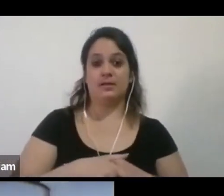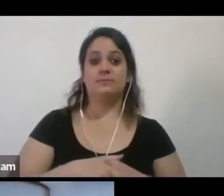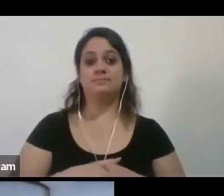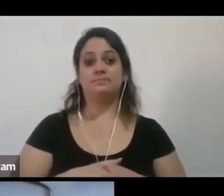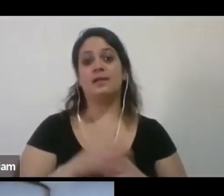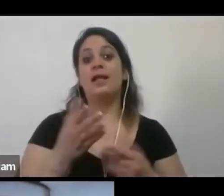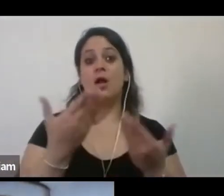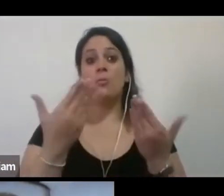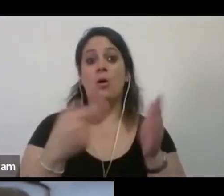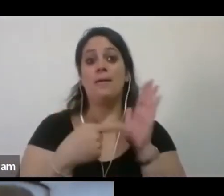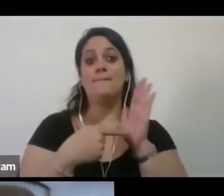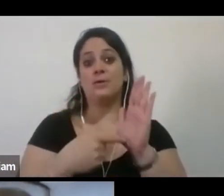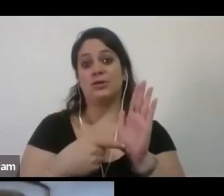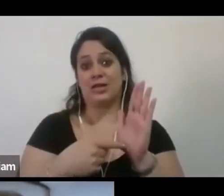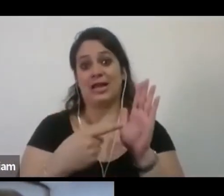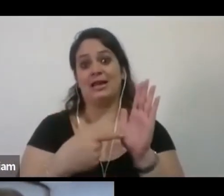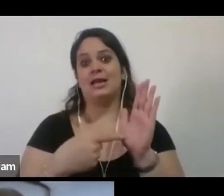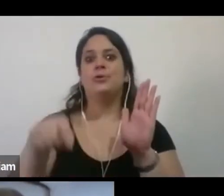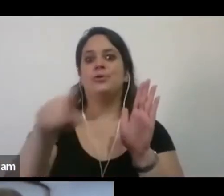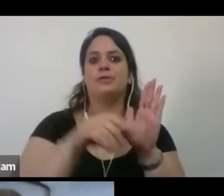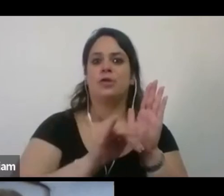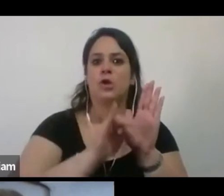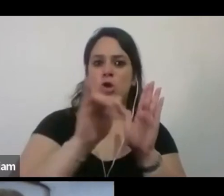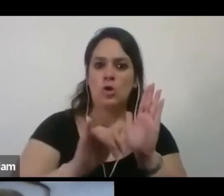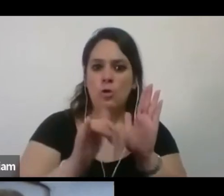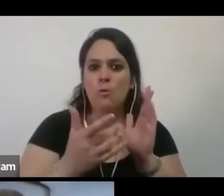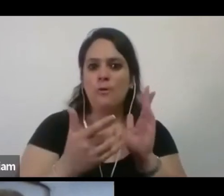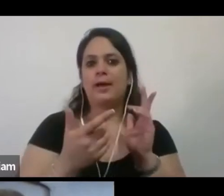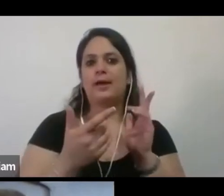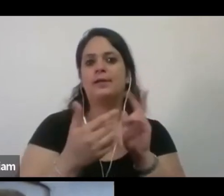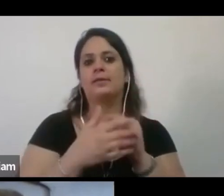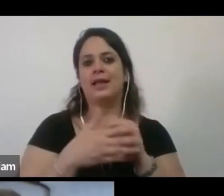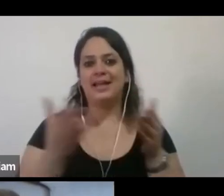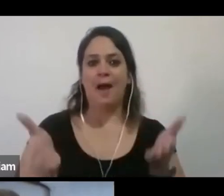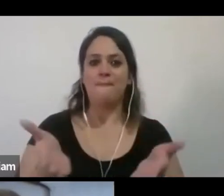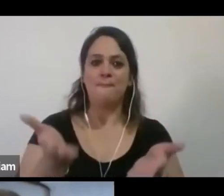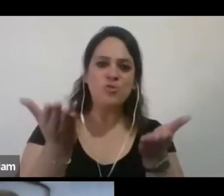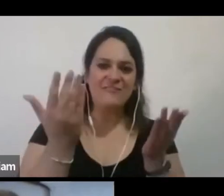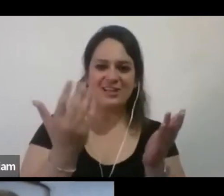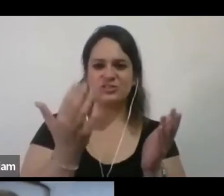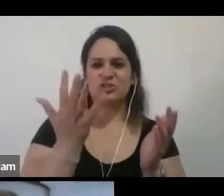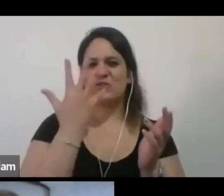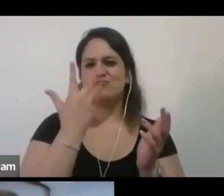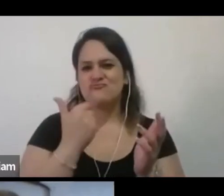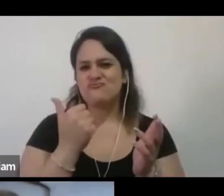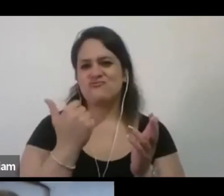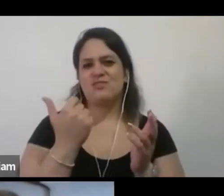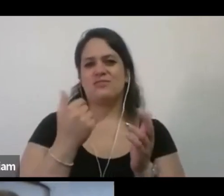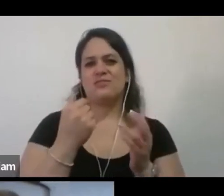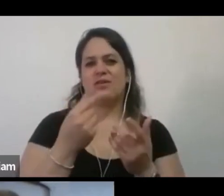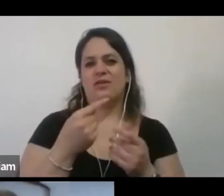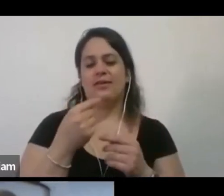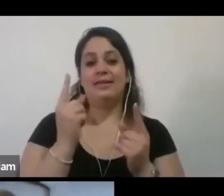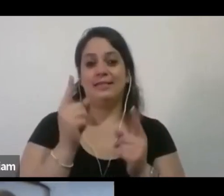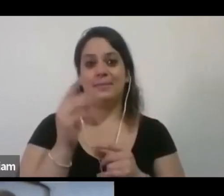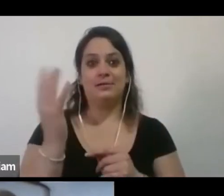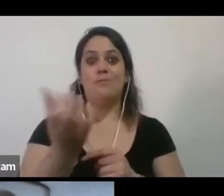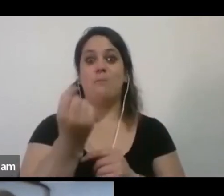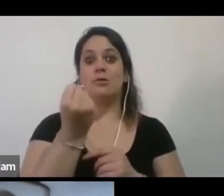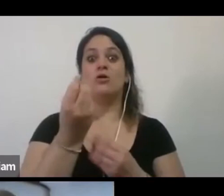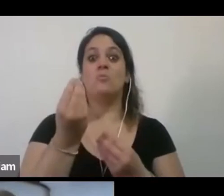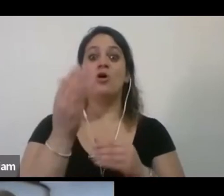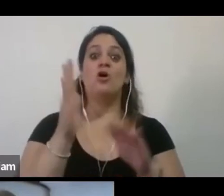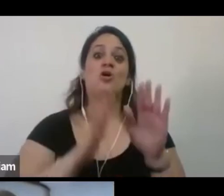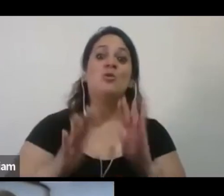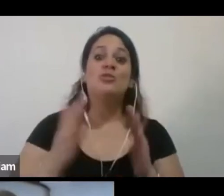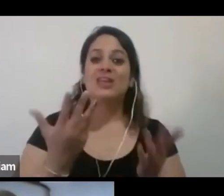mostrar esto, que ustedes nos cuentan, la motivación, cómo se encuentra, cómo se hace, como